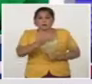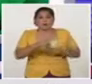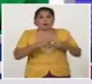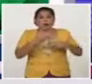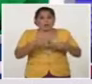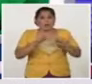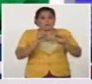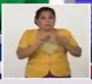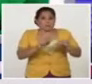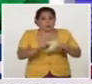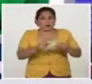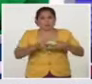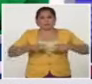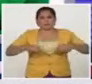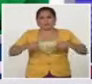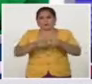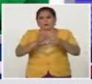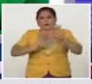los consejos de